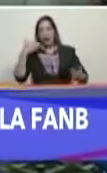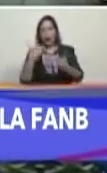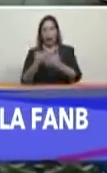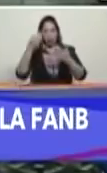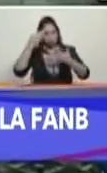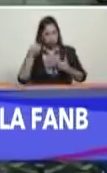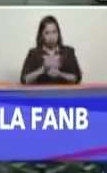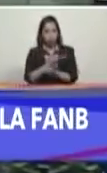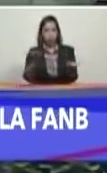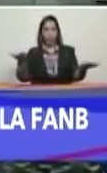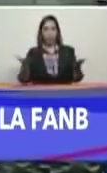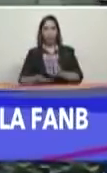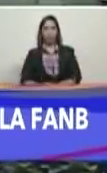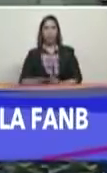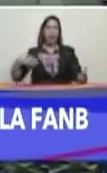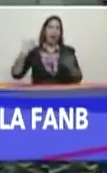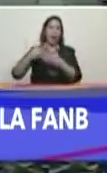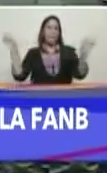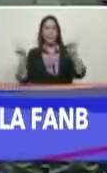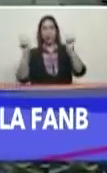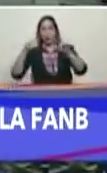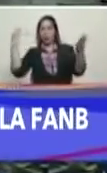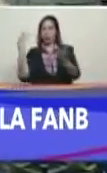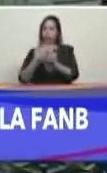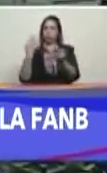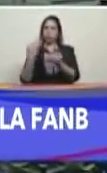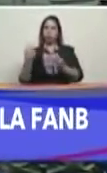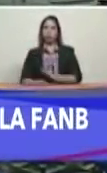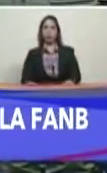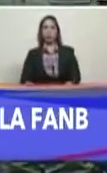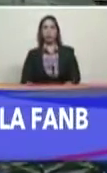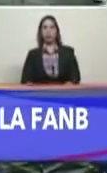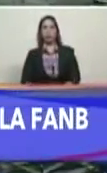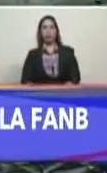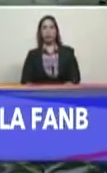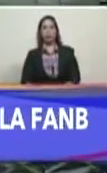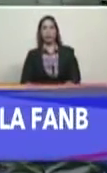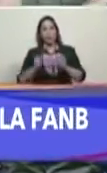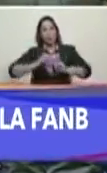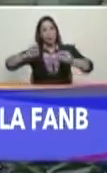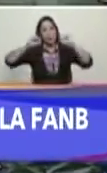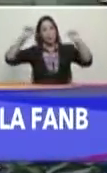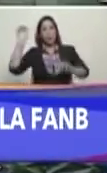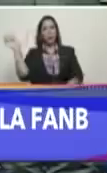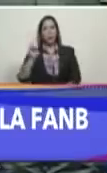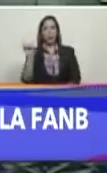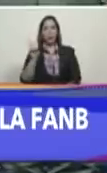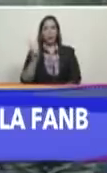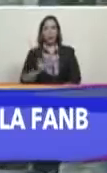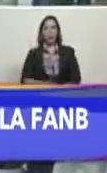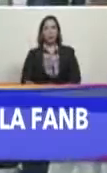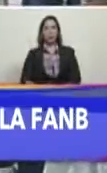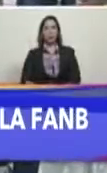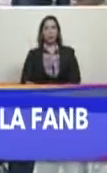gracias. ¡Hasta la victoria siempre! ¡Que viva Venezuela!